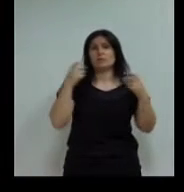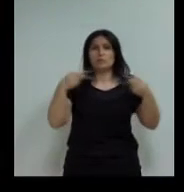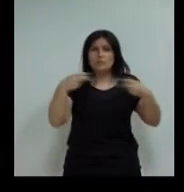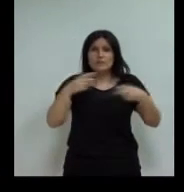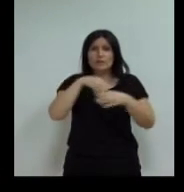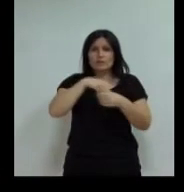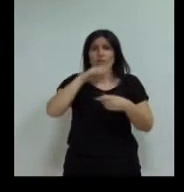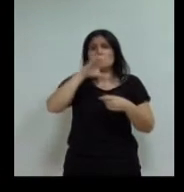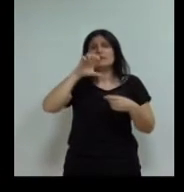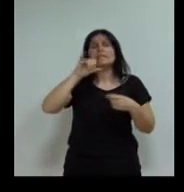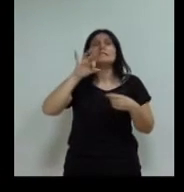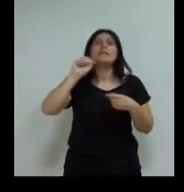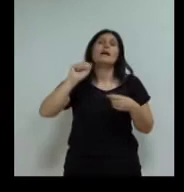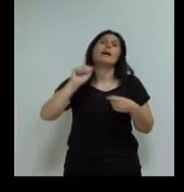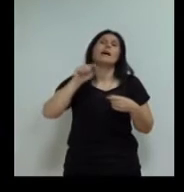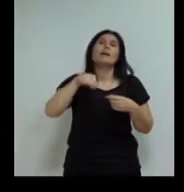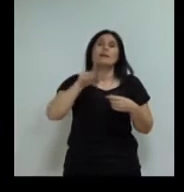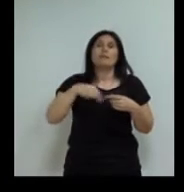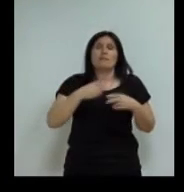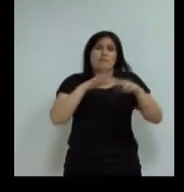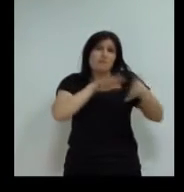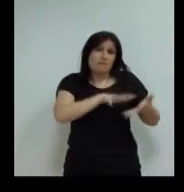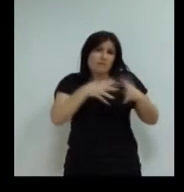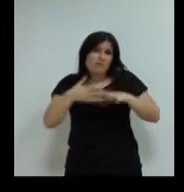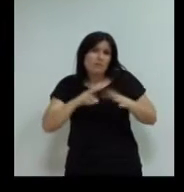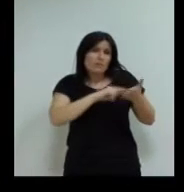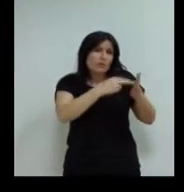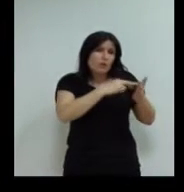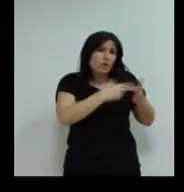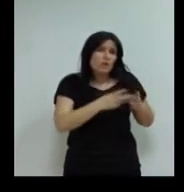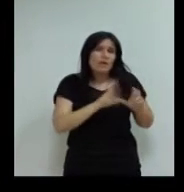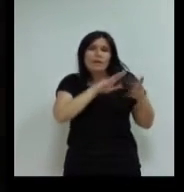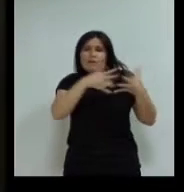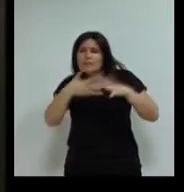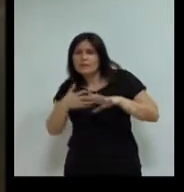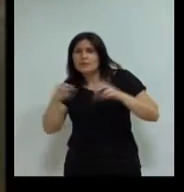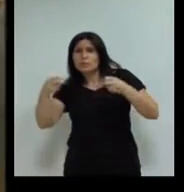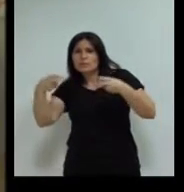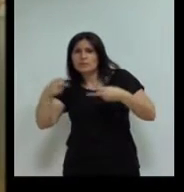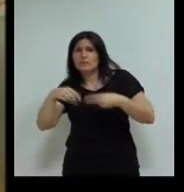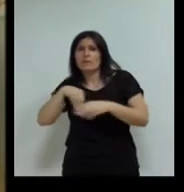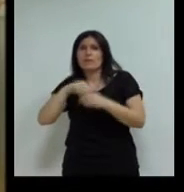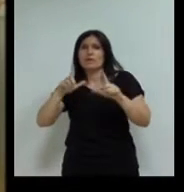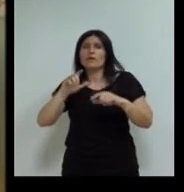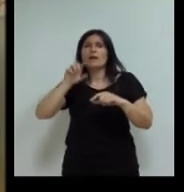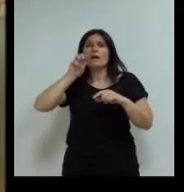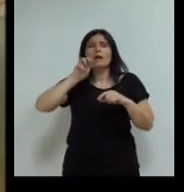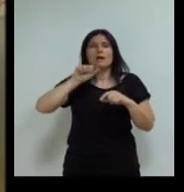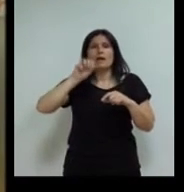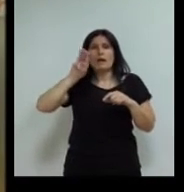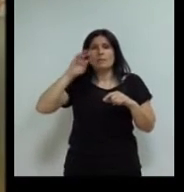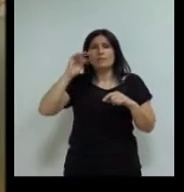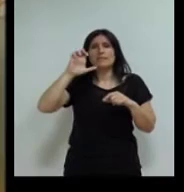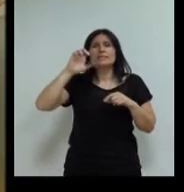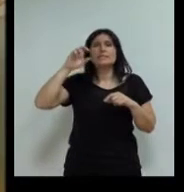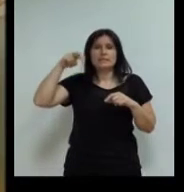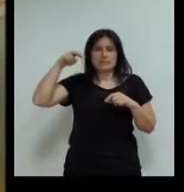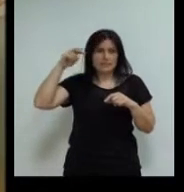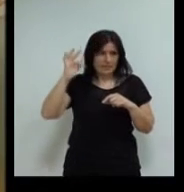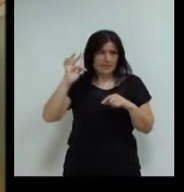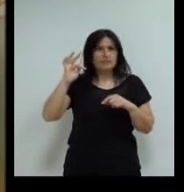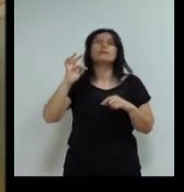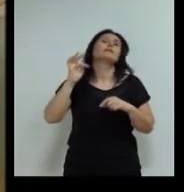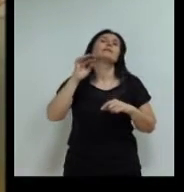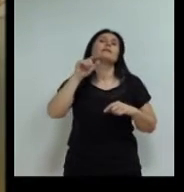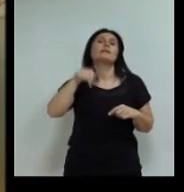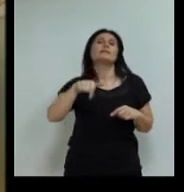CESIA, investigando la aplicación de las nuevas tecnologías al subtitulado. Apten es una spin-off de la Universidad Carlos